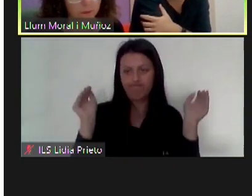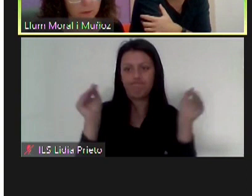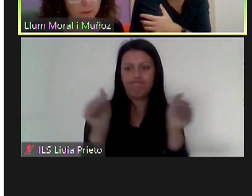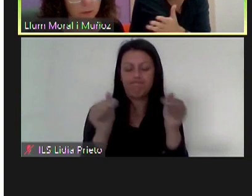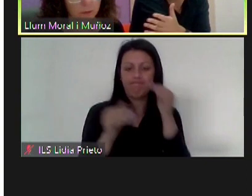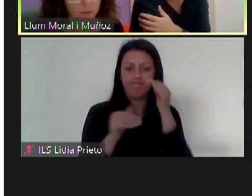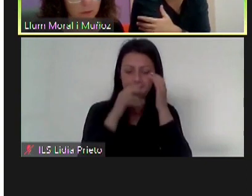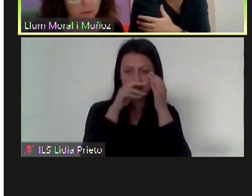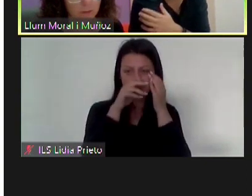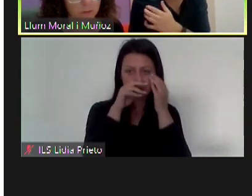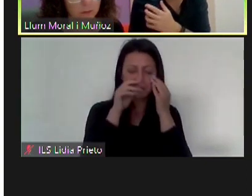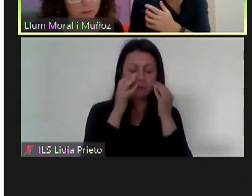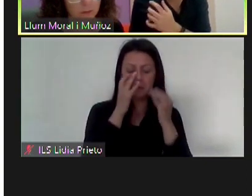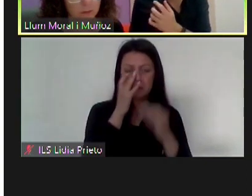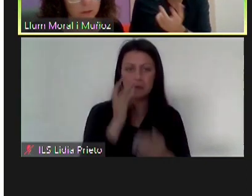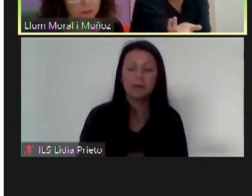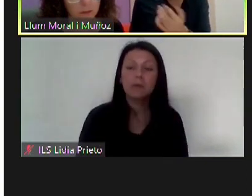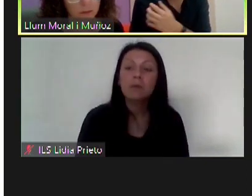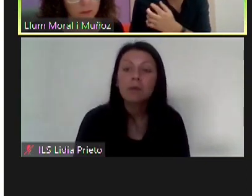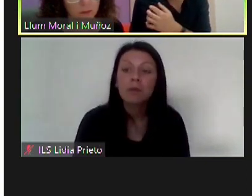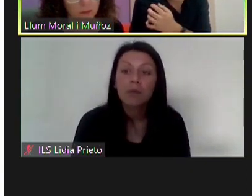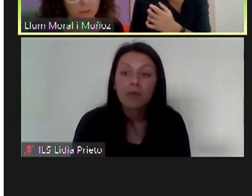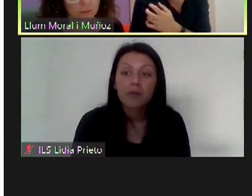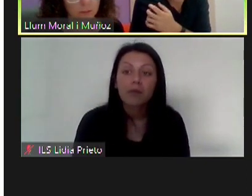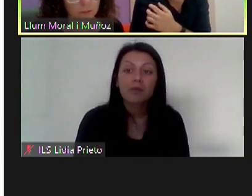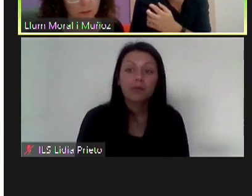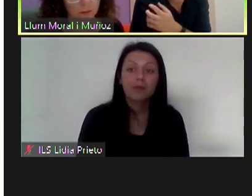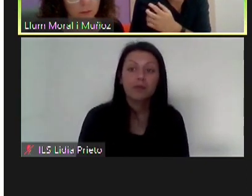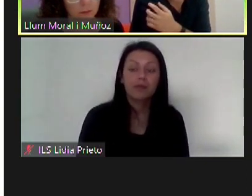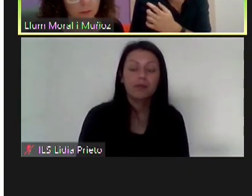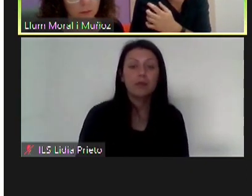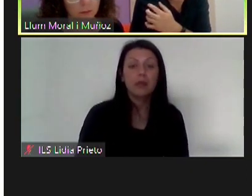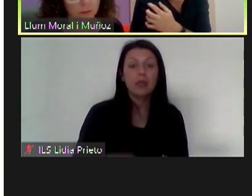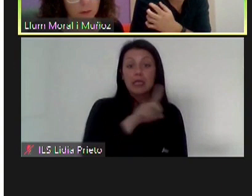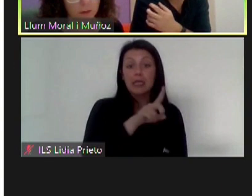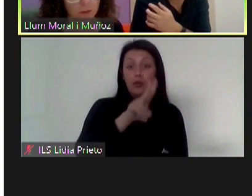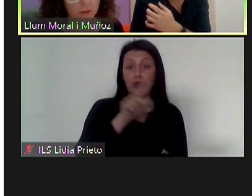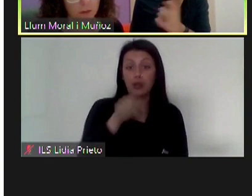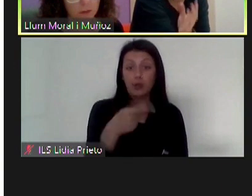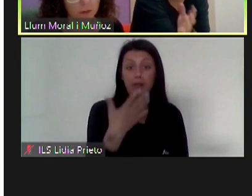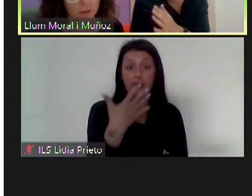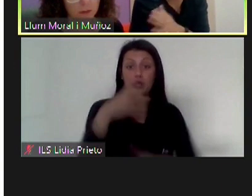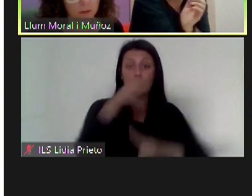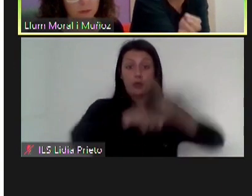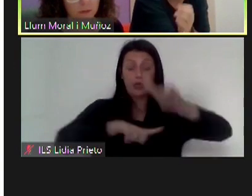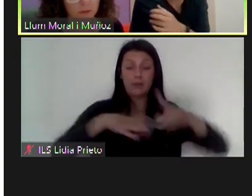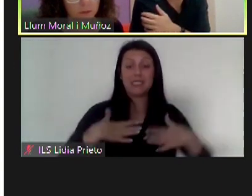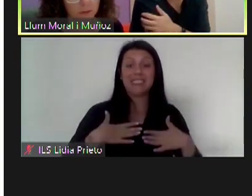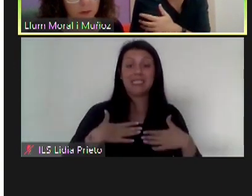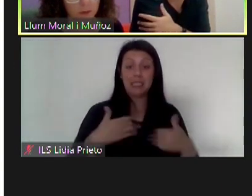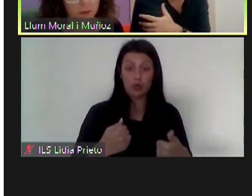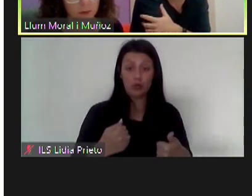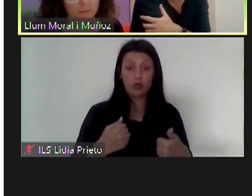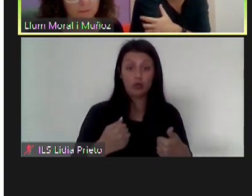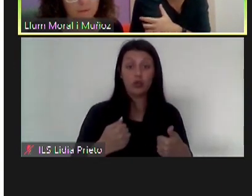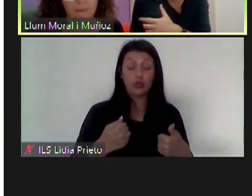para el problema. Y luego también el 12,5% de los problemas de salud mental problemas de salud, pero son problemas